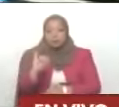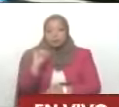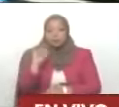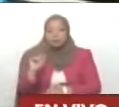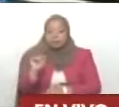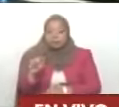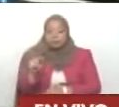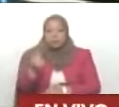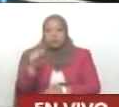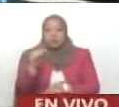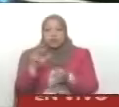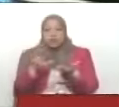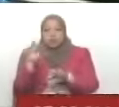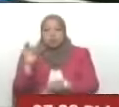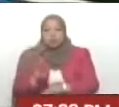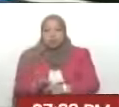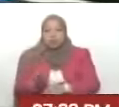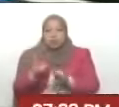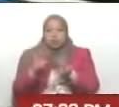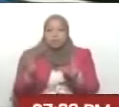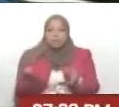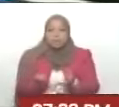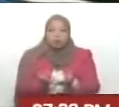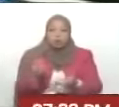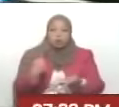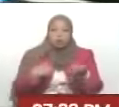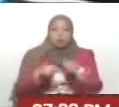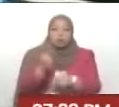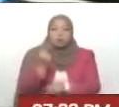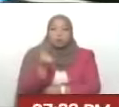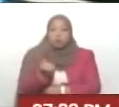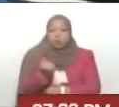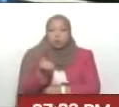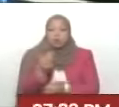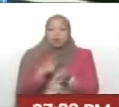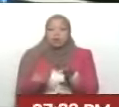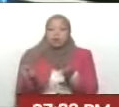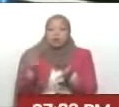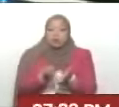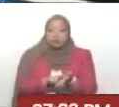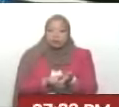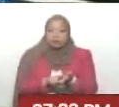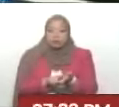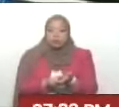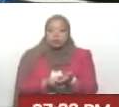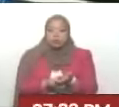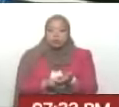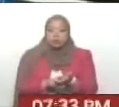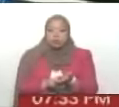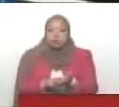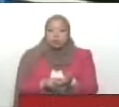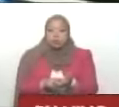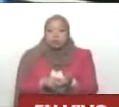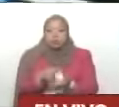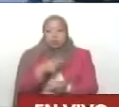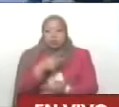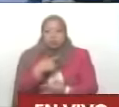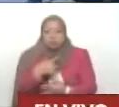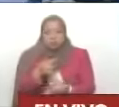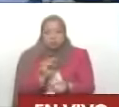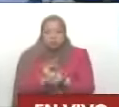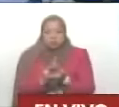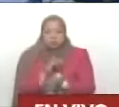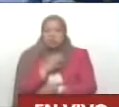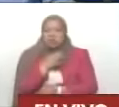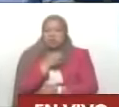el 18% del comercio mundial. Repito, estos son datos del FMI, que no me interesa. A mí los datos